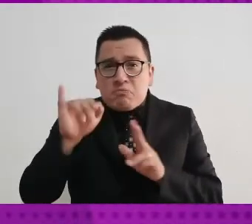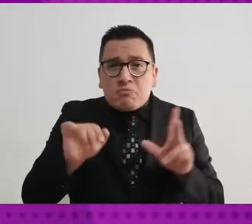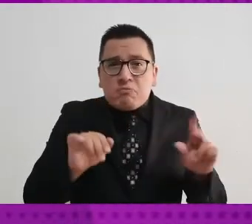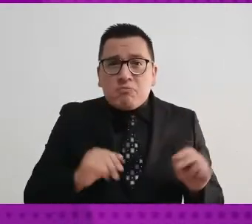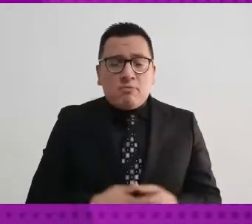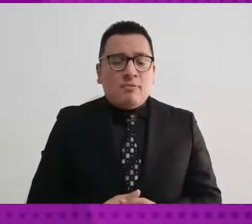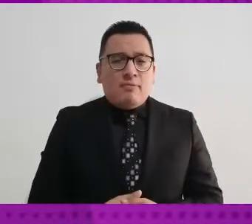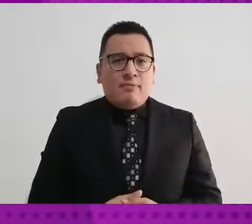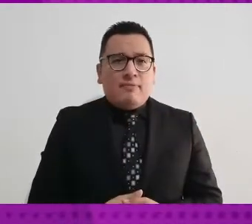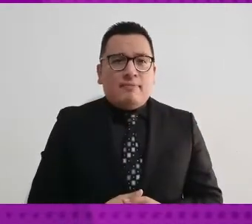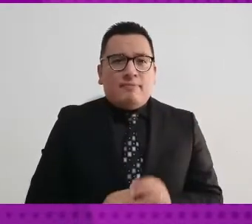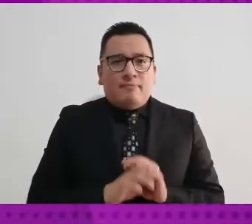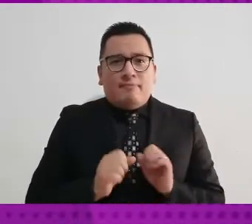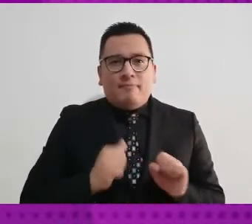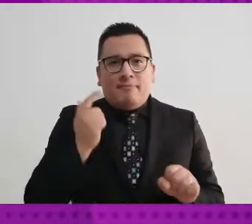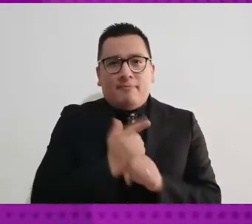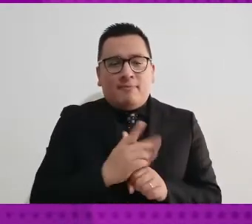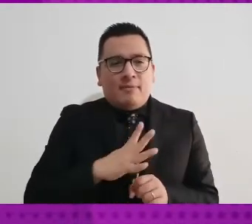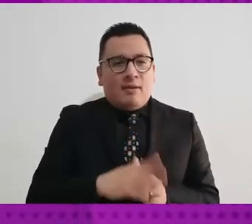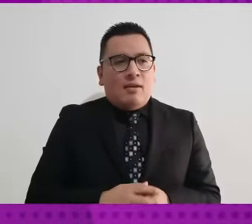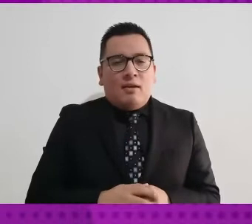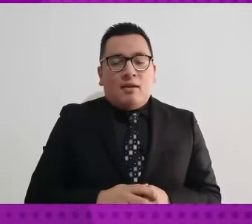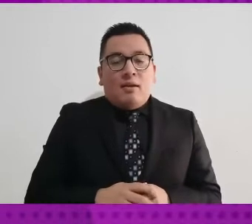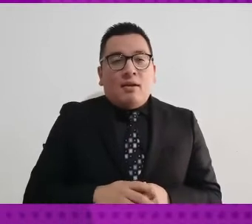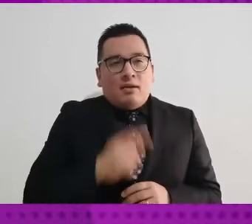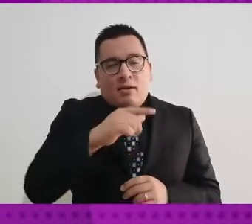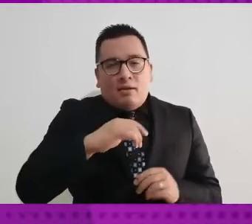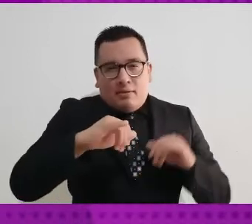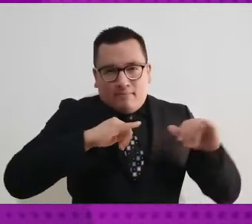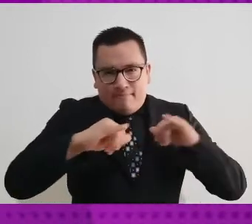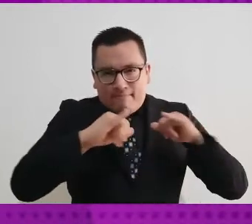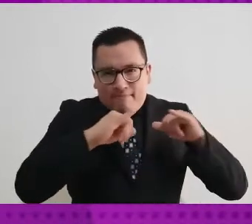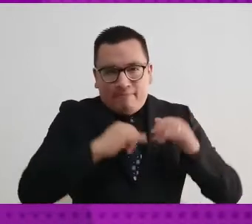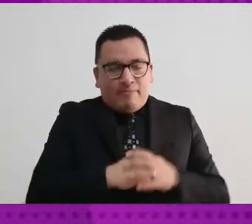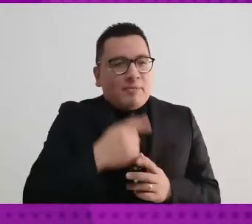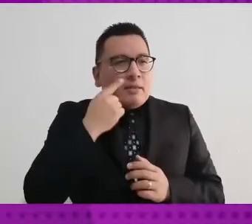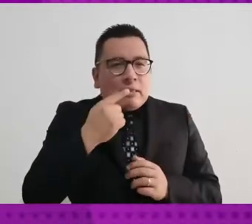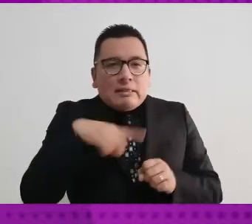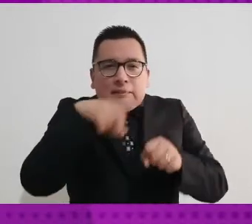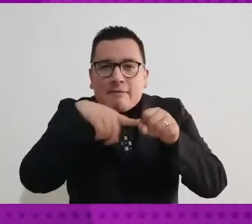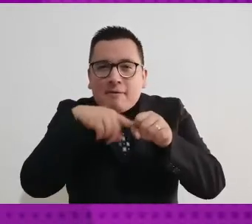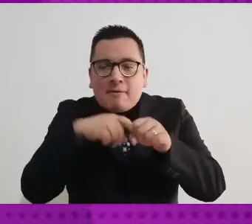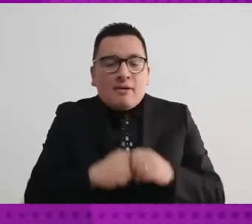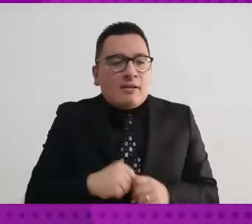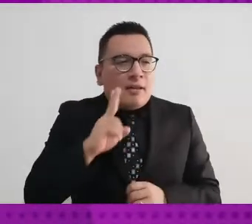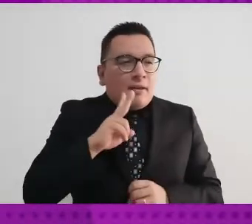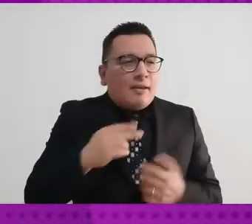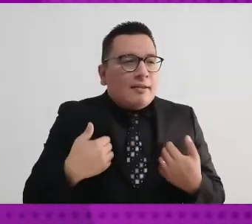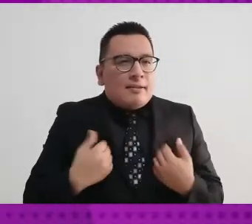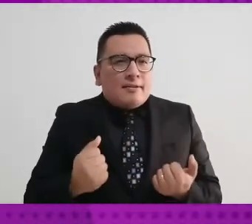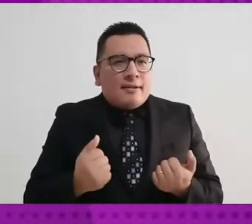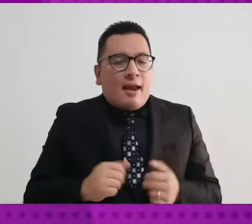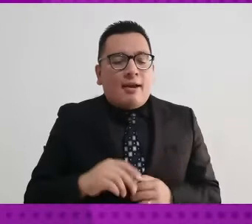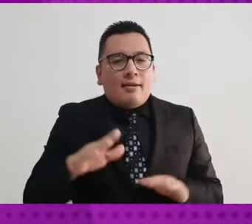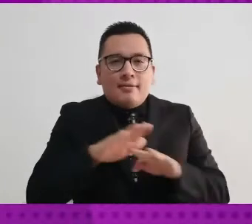qué terrenos. En este caso van a poder encontrar los mapas coloreados en un código cromático que nos va dando idea de